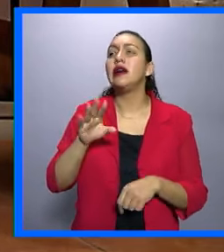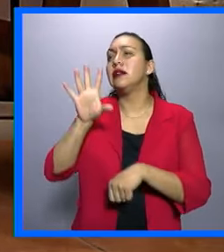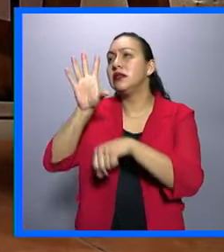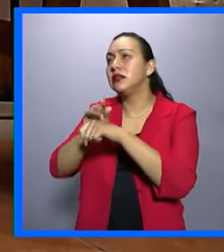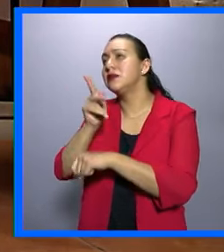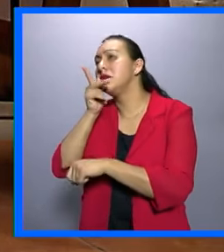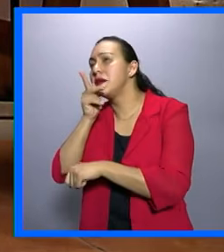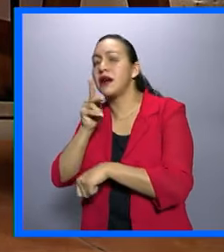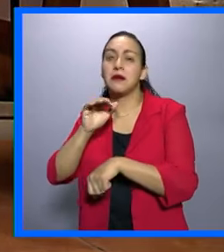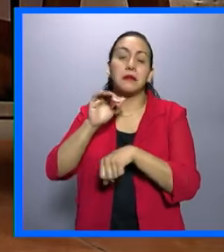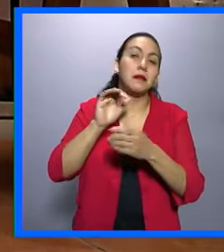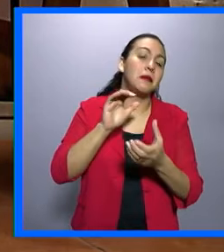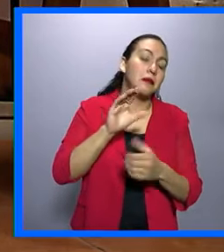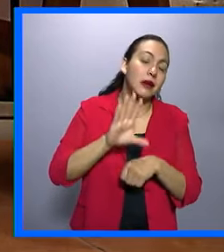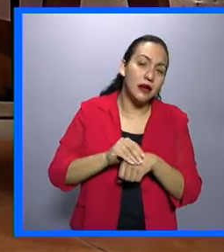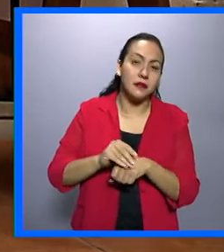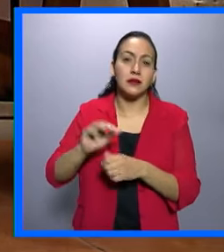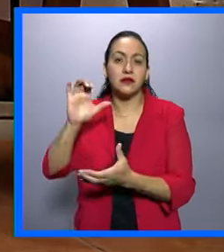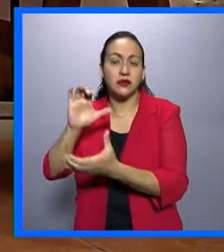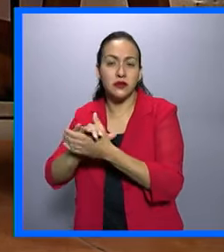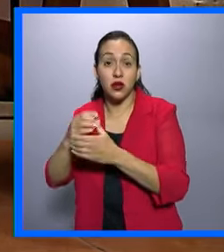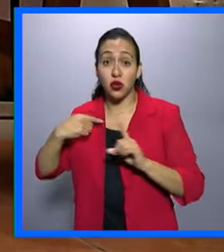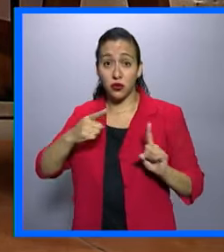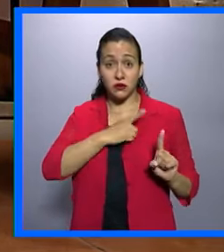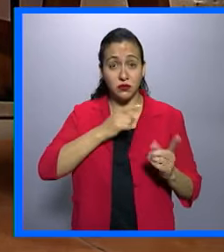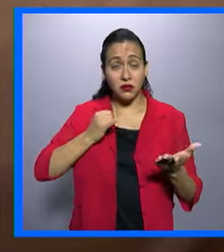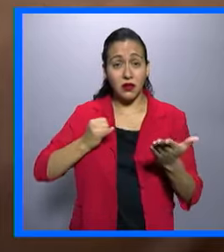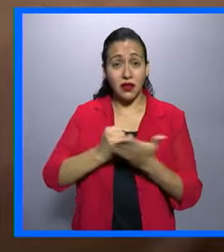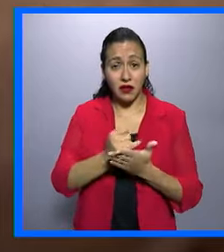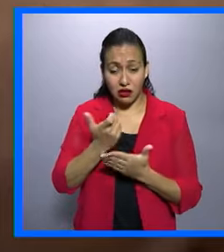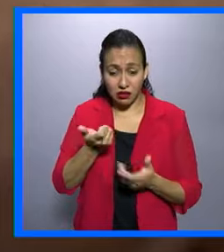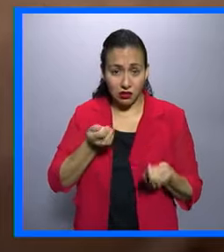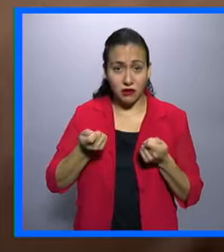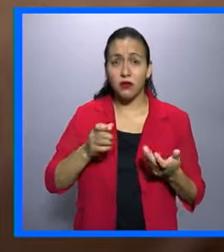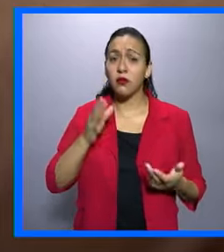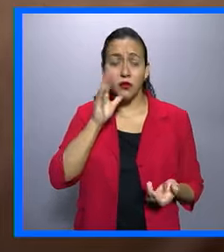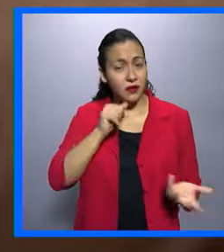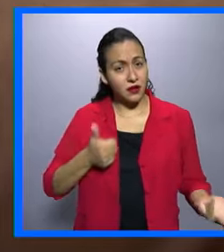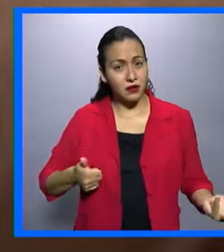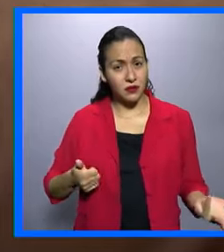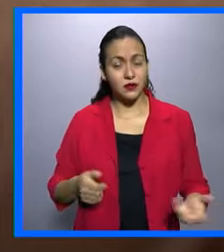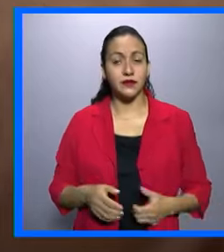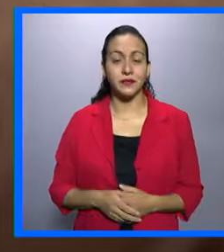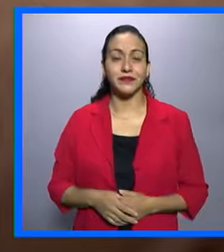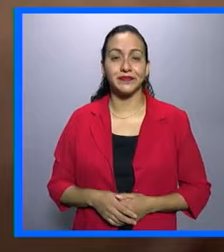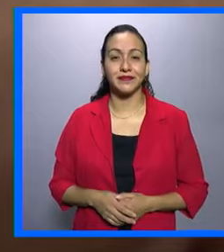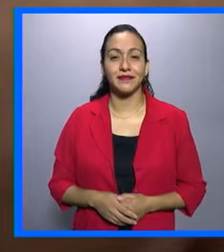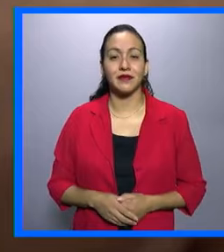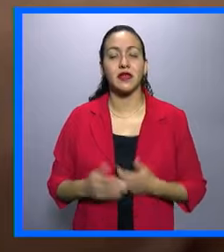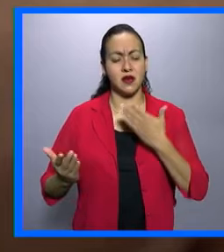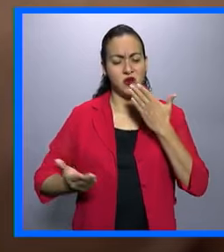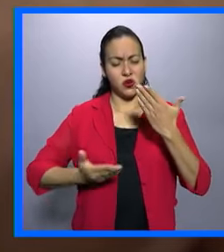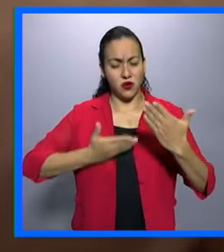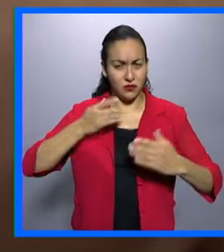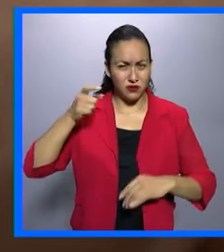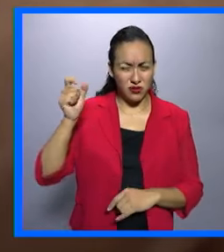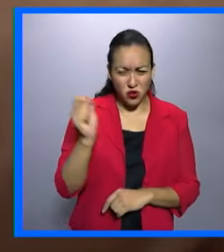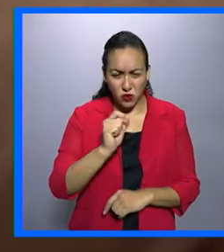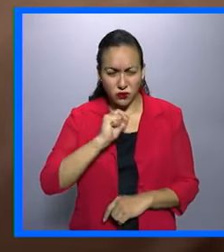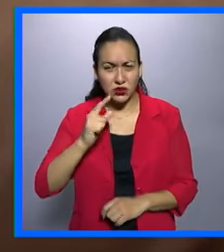decir, no podíamos tomar las decisiones sobre la administración de nuestros bienes. Estudio,